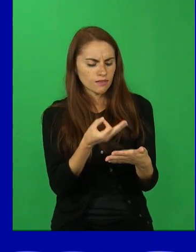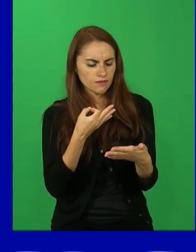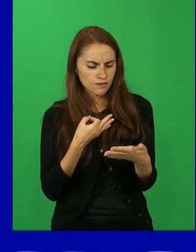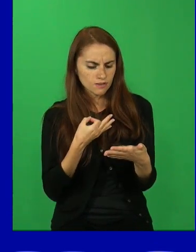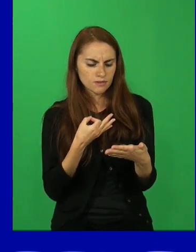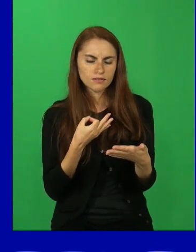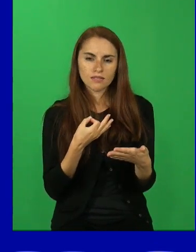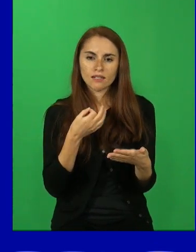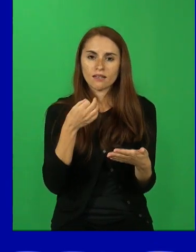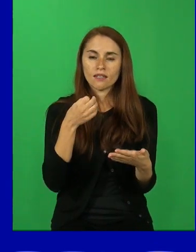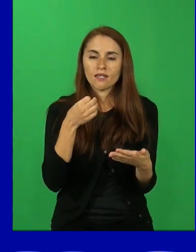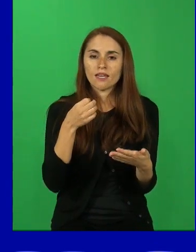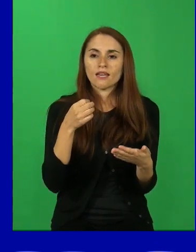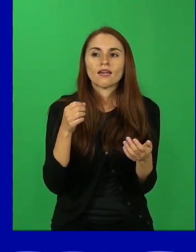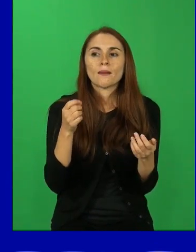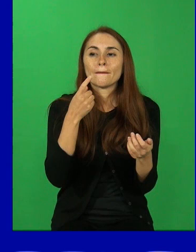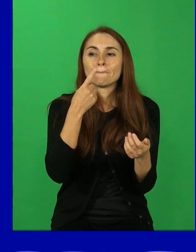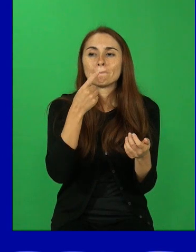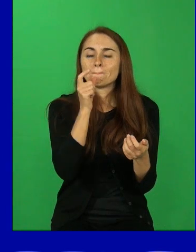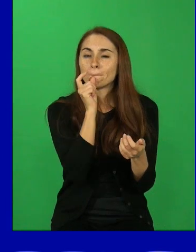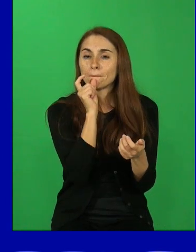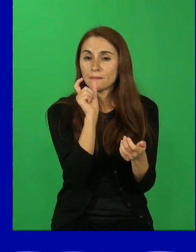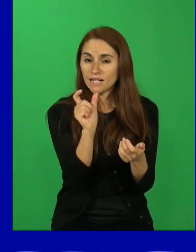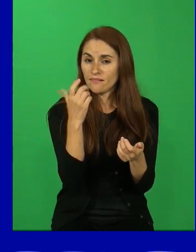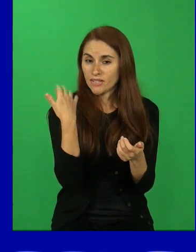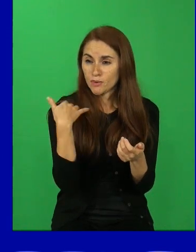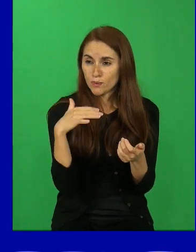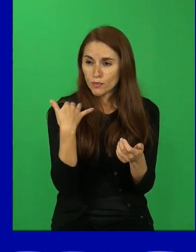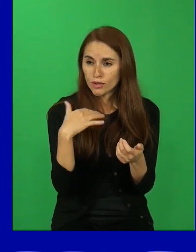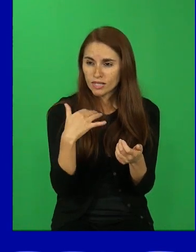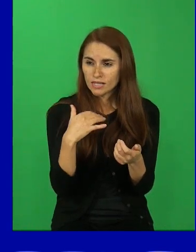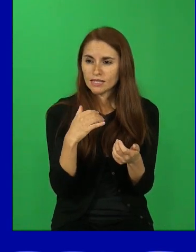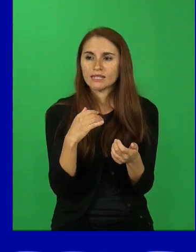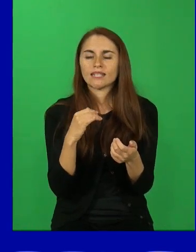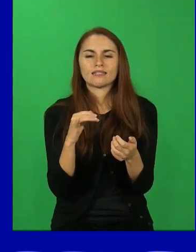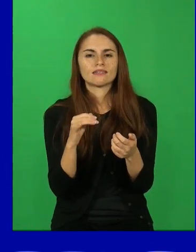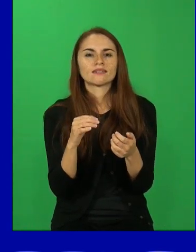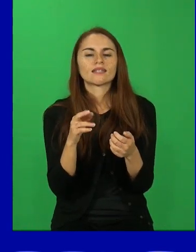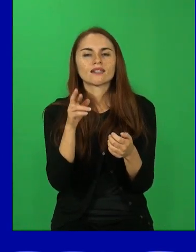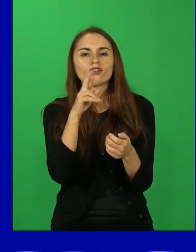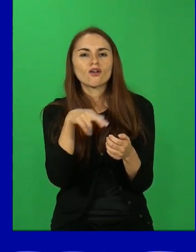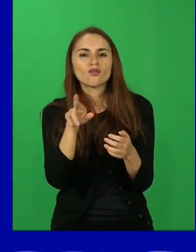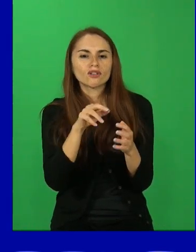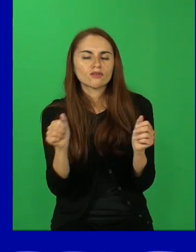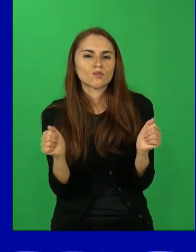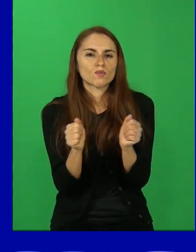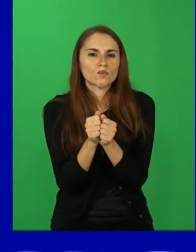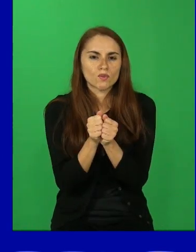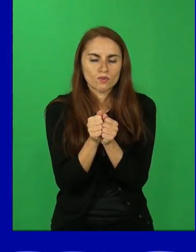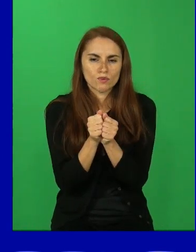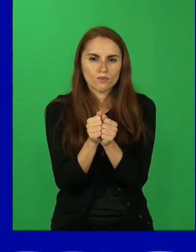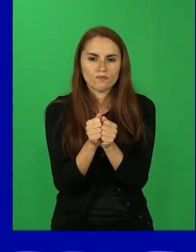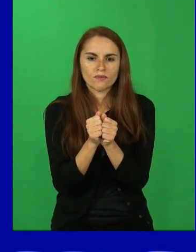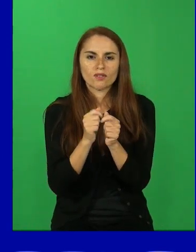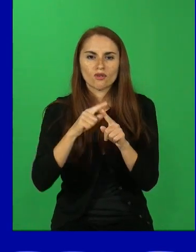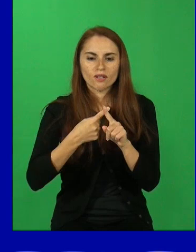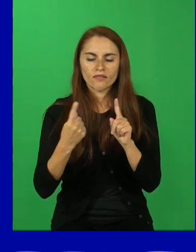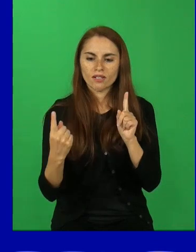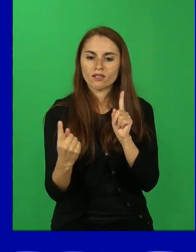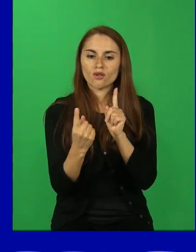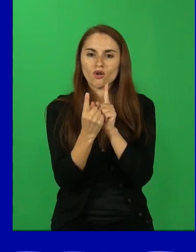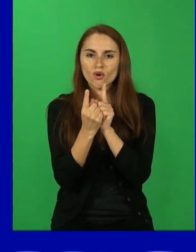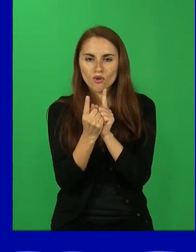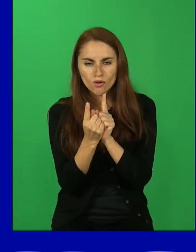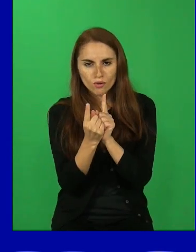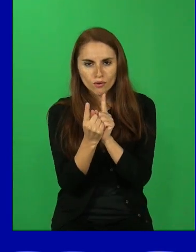mínimo común múltiplo, la pregunta siempre va a hacer referencia a cuando se vuelven a juntar, a